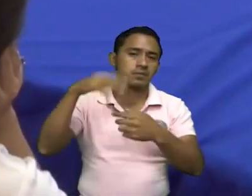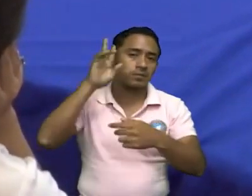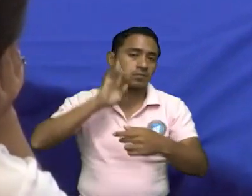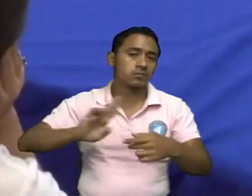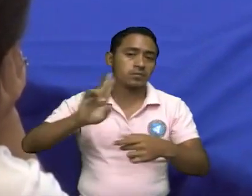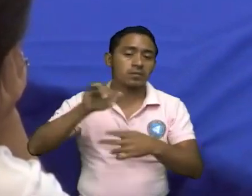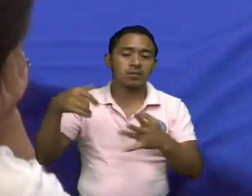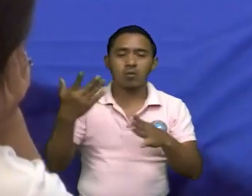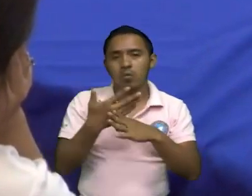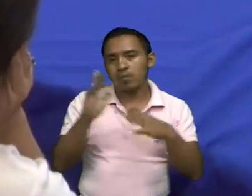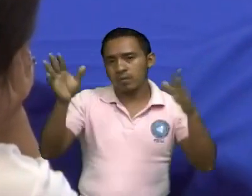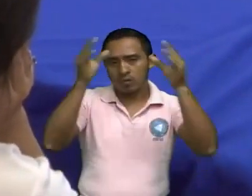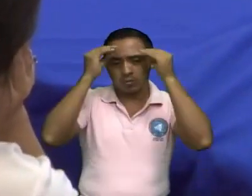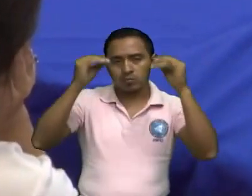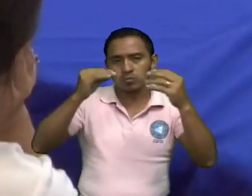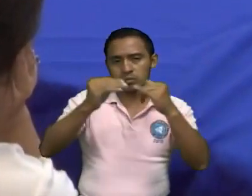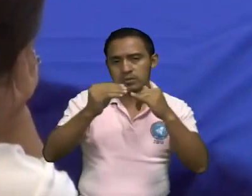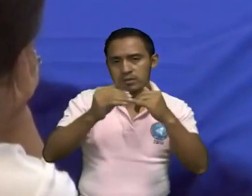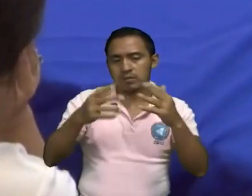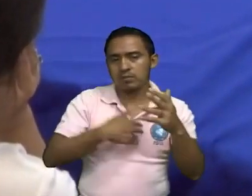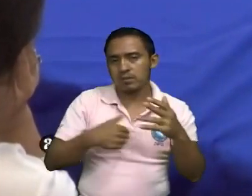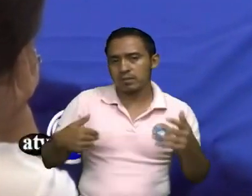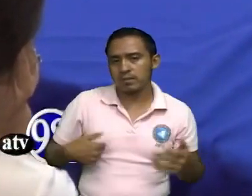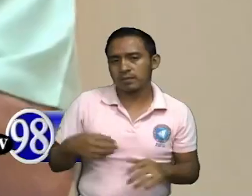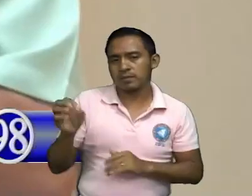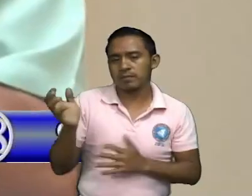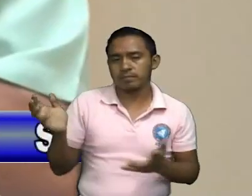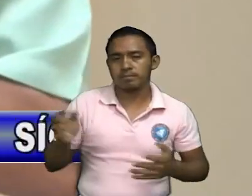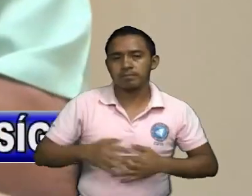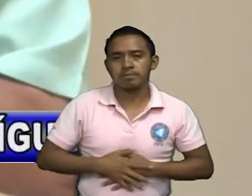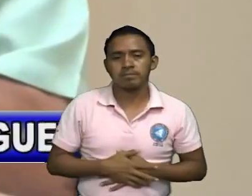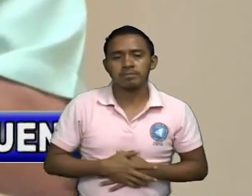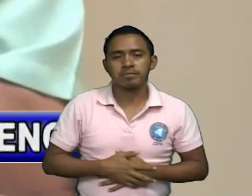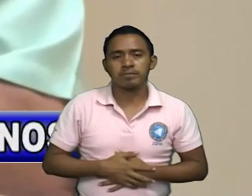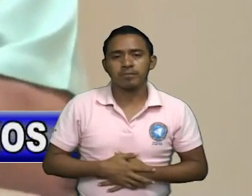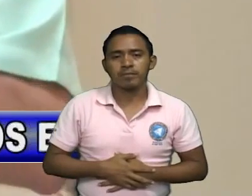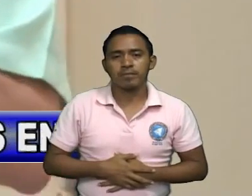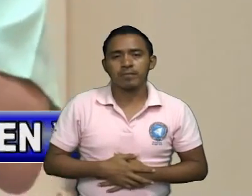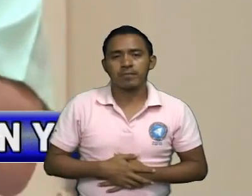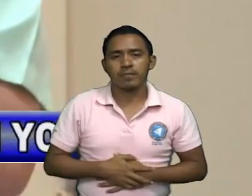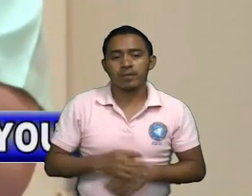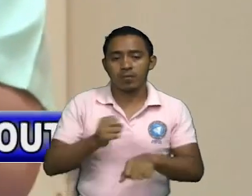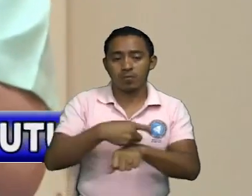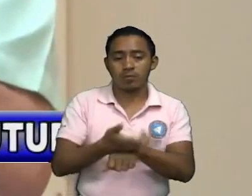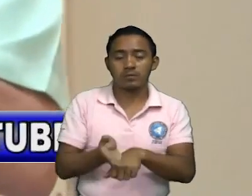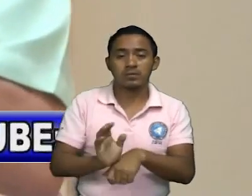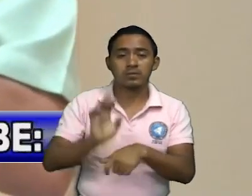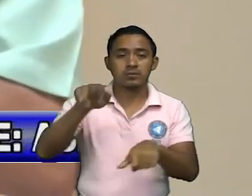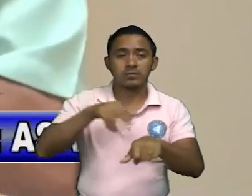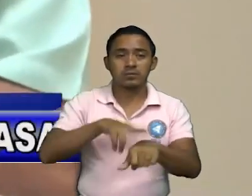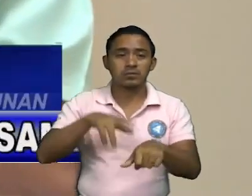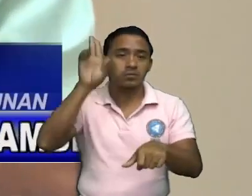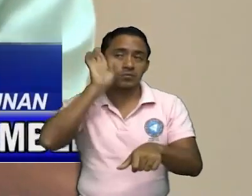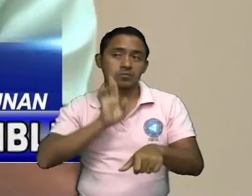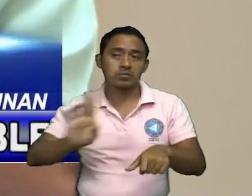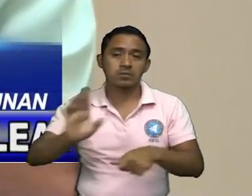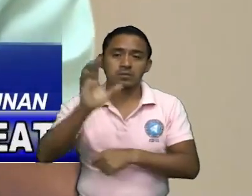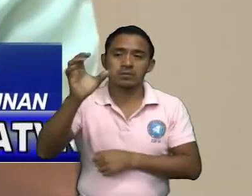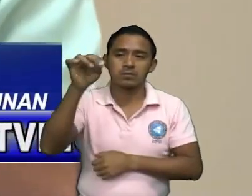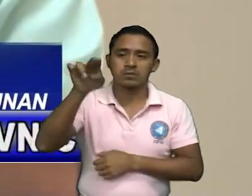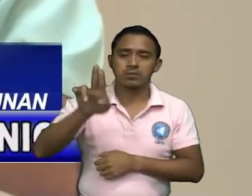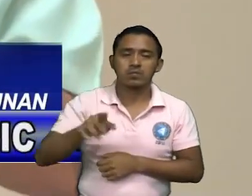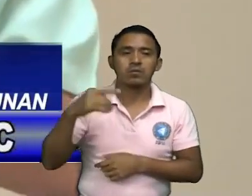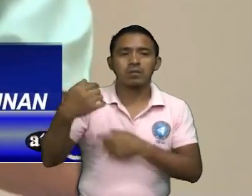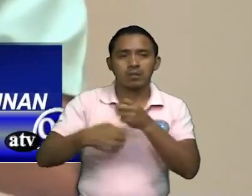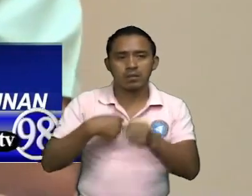carreras técnicas que ofrece el INATEP. El Consejo Nacional de Universidades cada